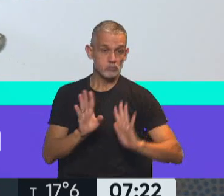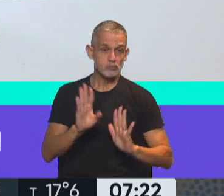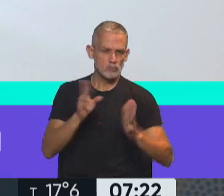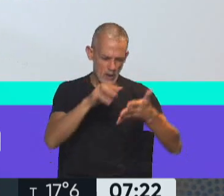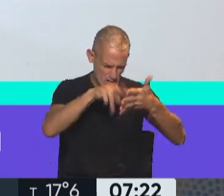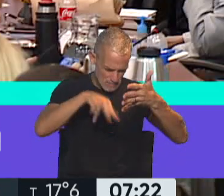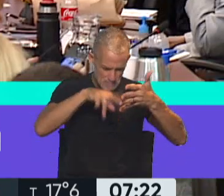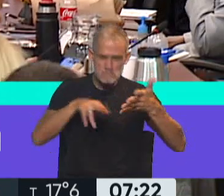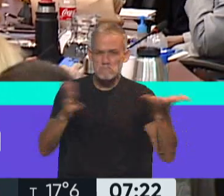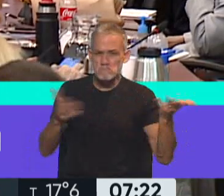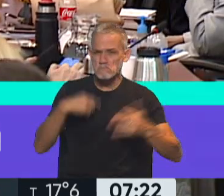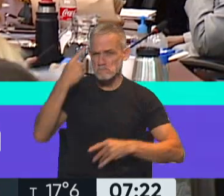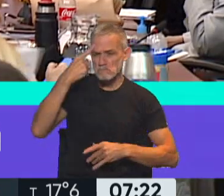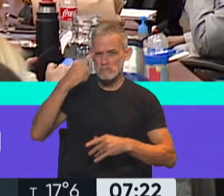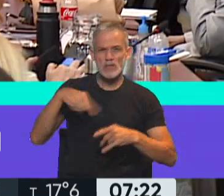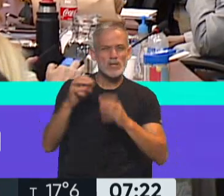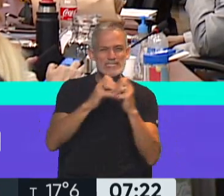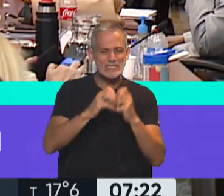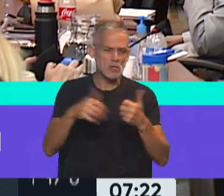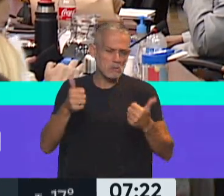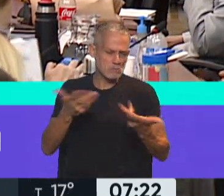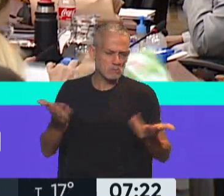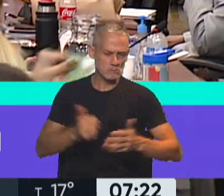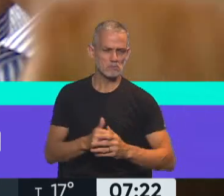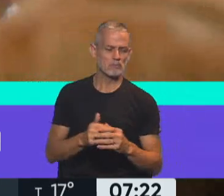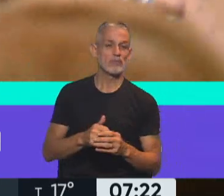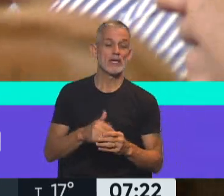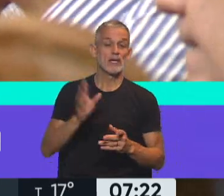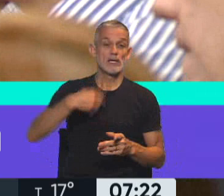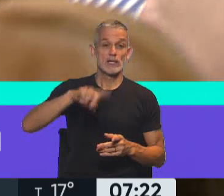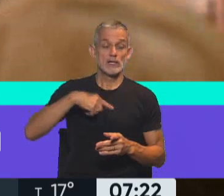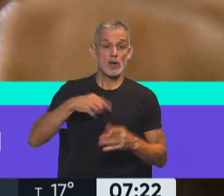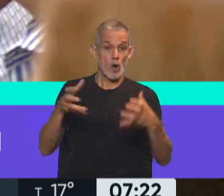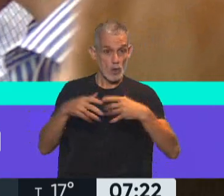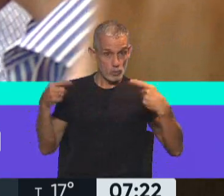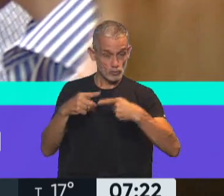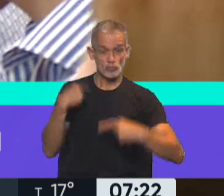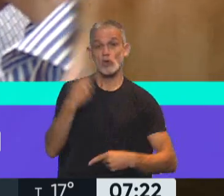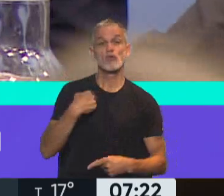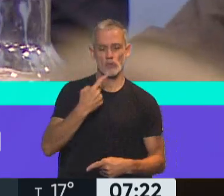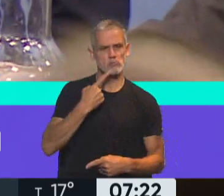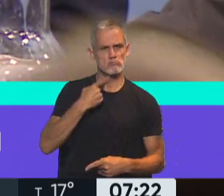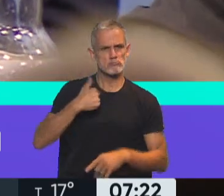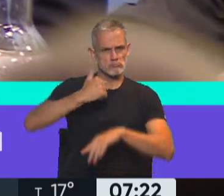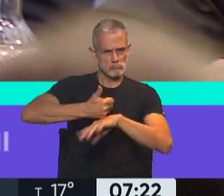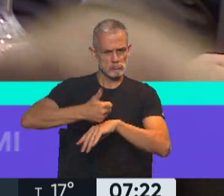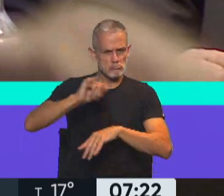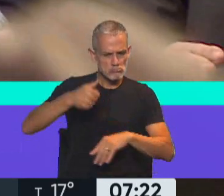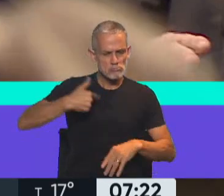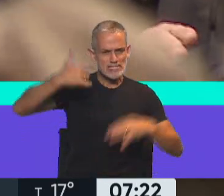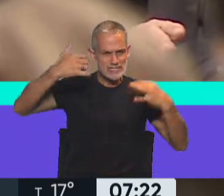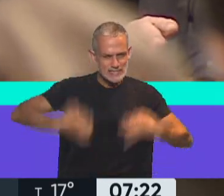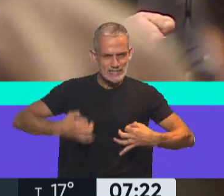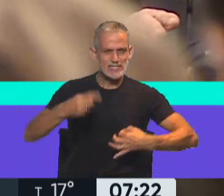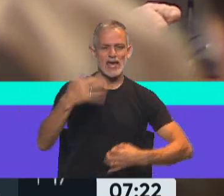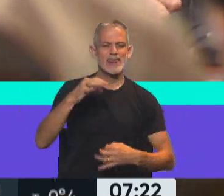ningún escollo en la sesión del día mañana nosotros siempre la oposición decimos nosotros estamos estamos convencidos que hay